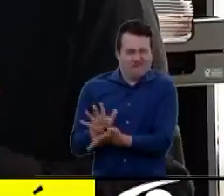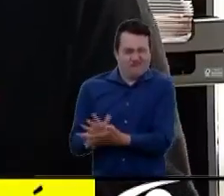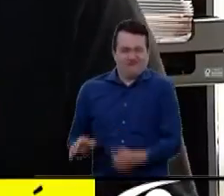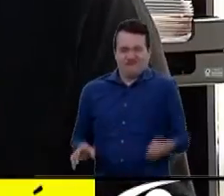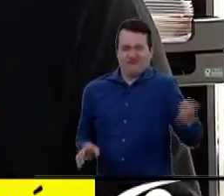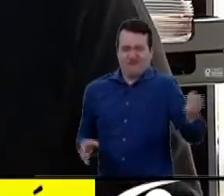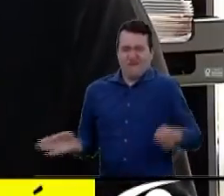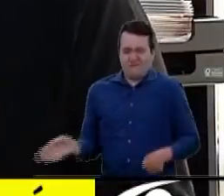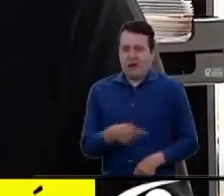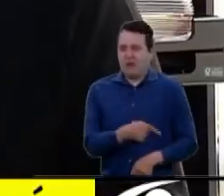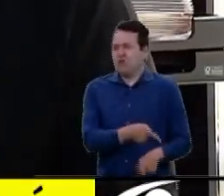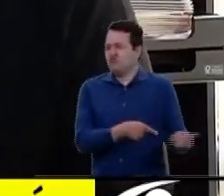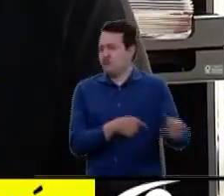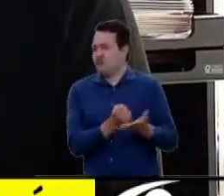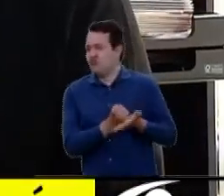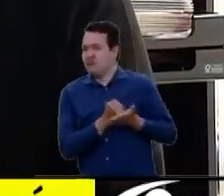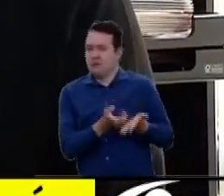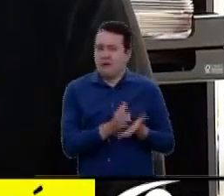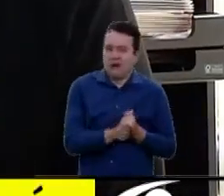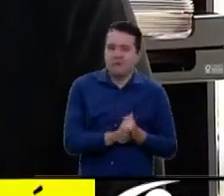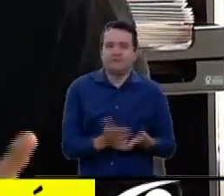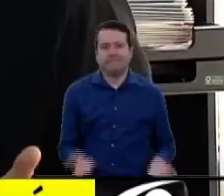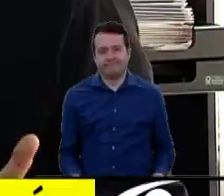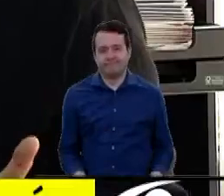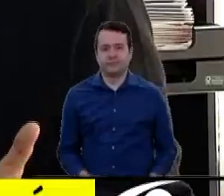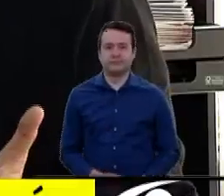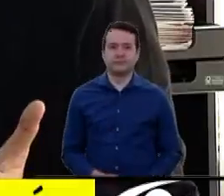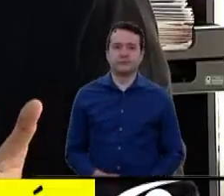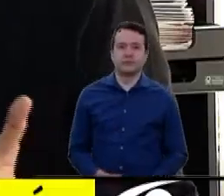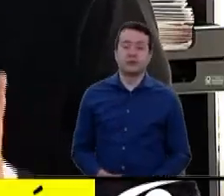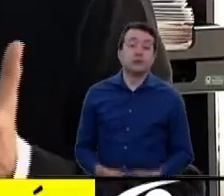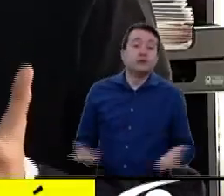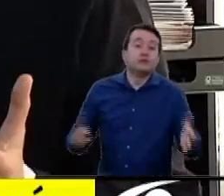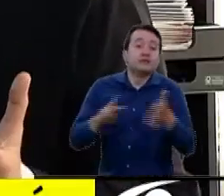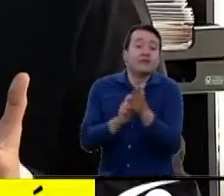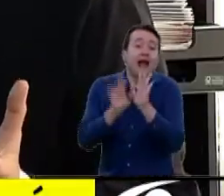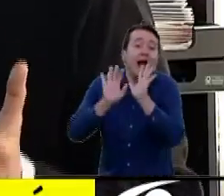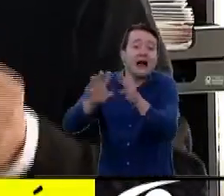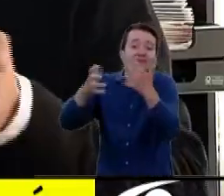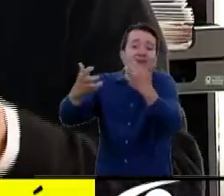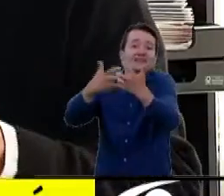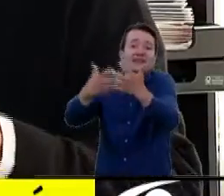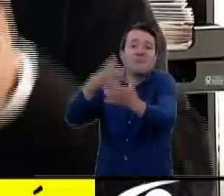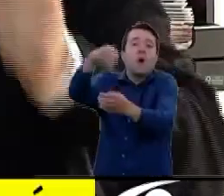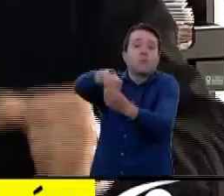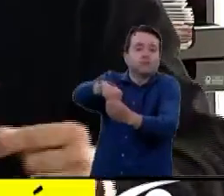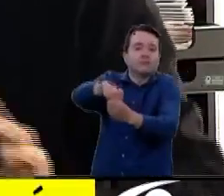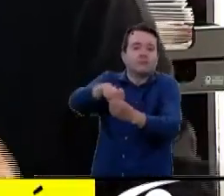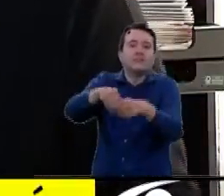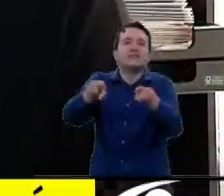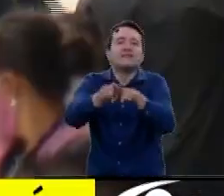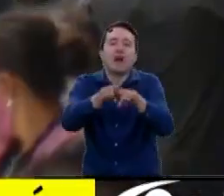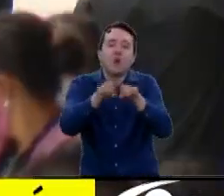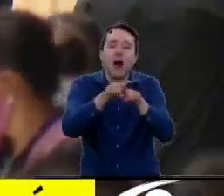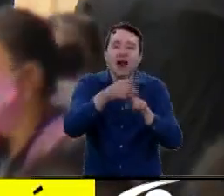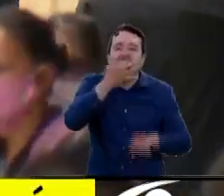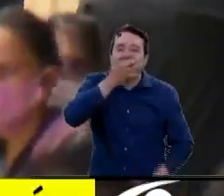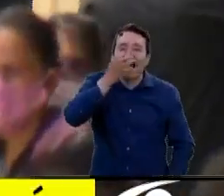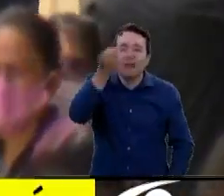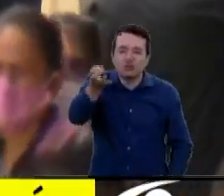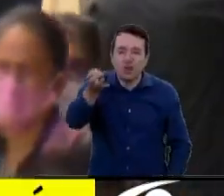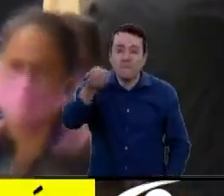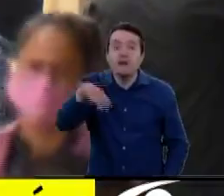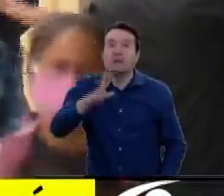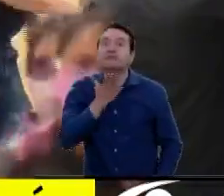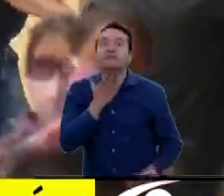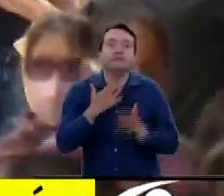que hoy en día vive Colombia. Es decir, el mismo sistema ha sido elegidos. Es decir, el ratón cuidando el queso.